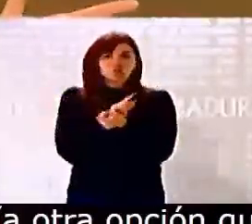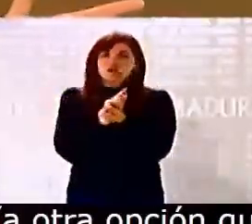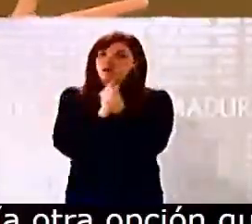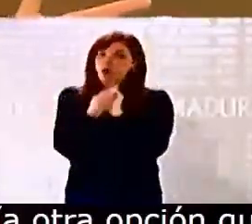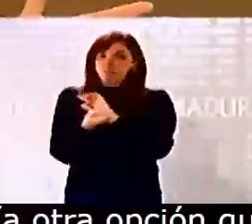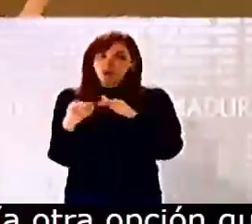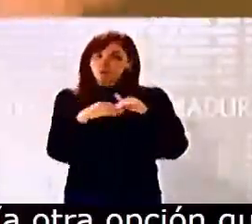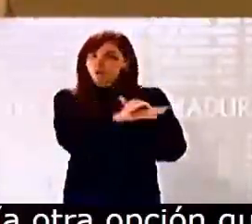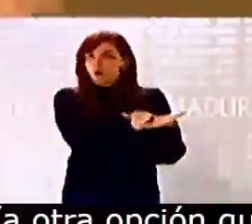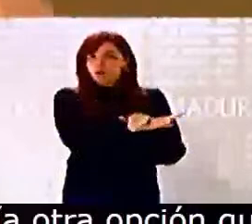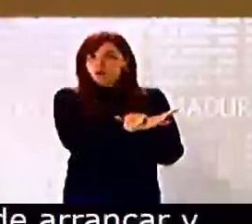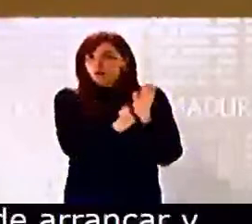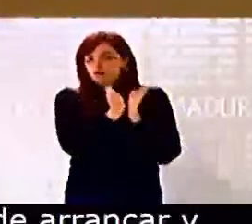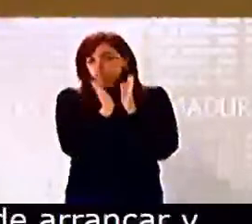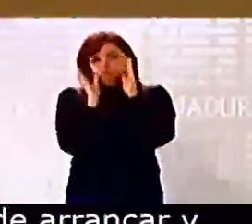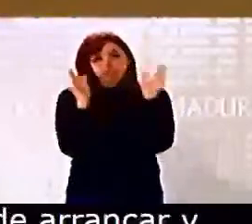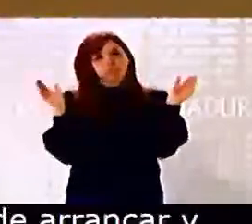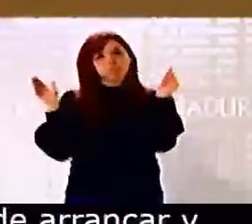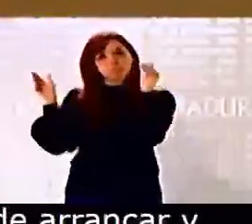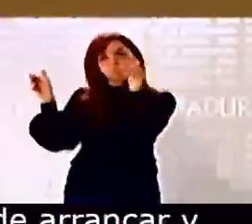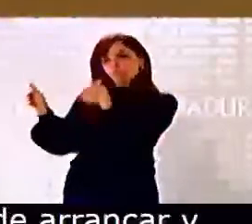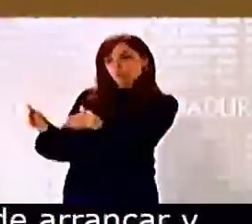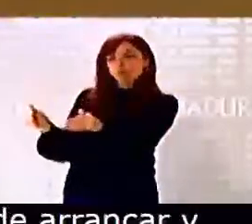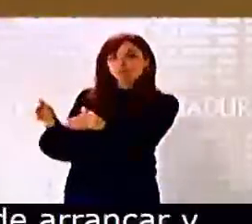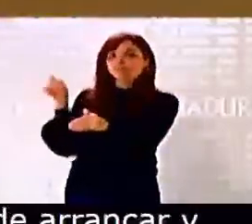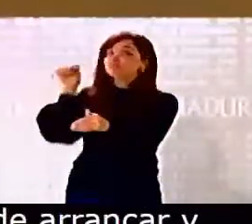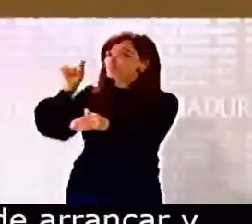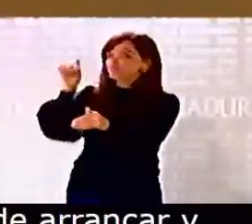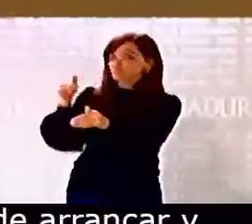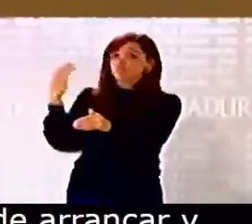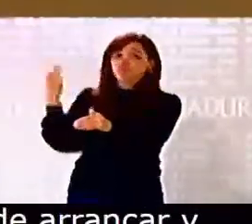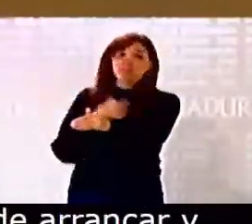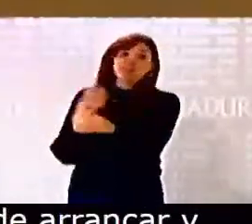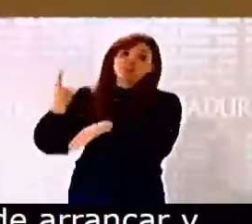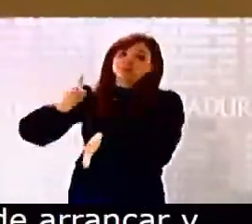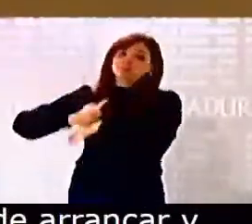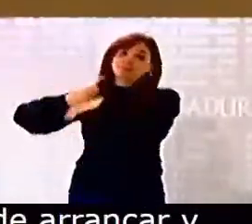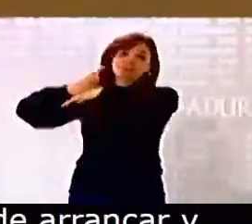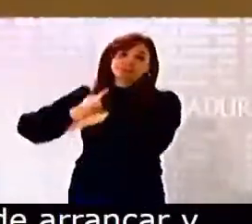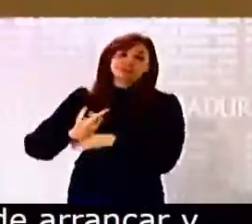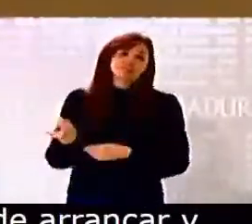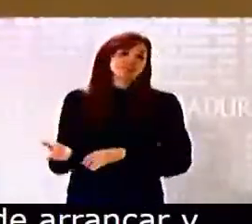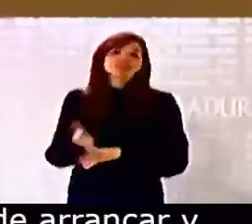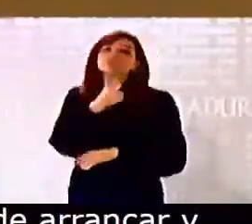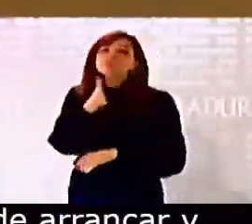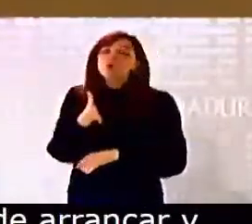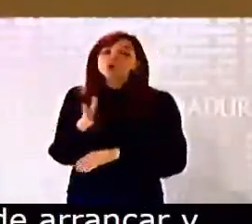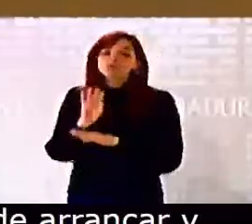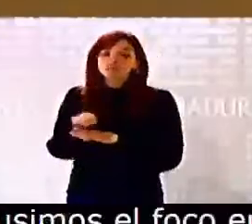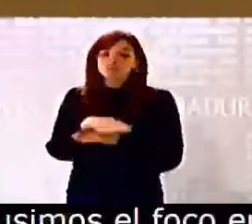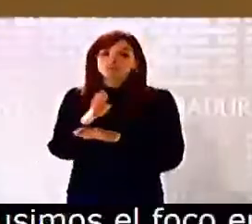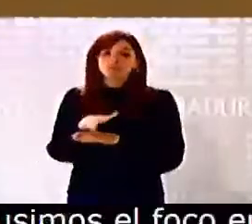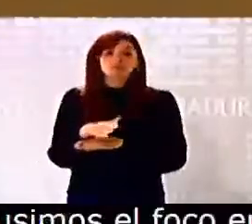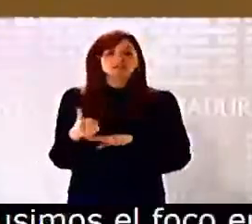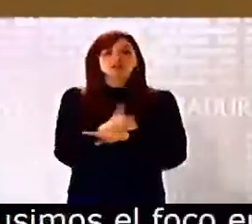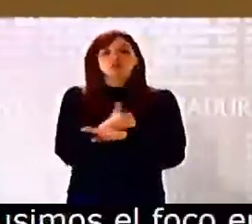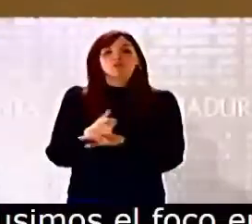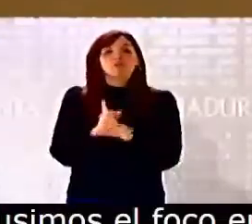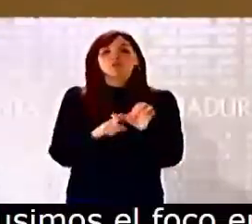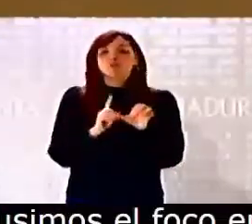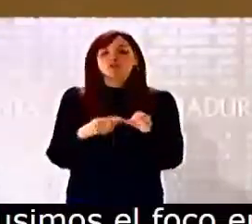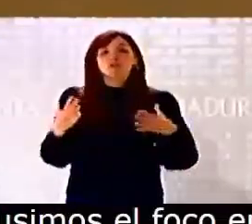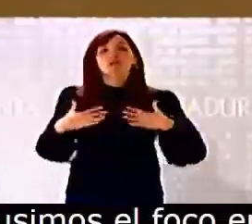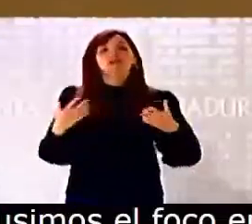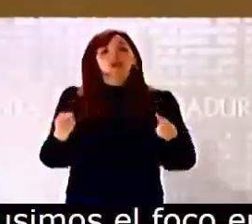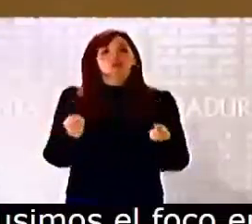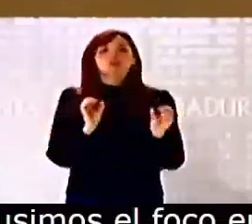Y nos pusimos el foco central en aquello que teníamos que hacerlo, que era preservar la salud de los extremeños y redoblar